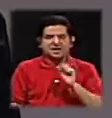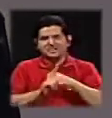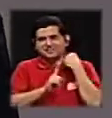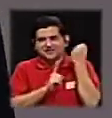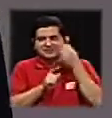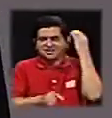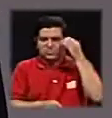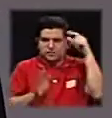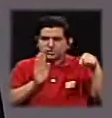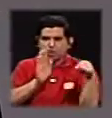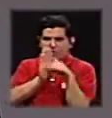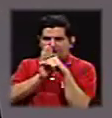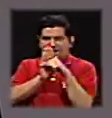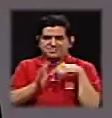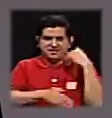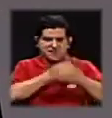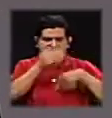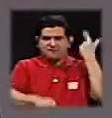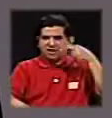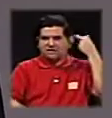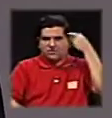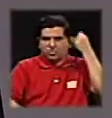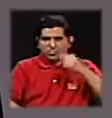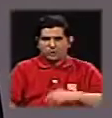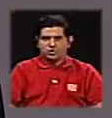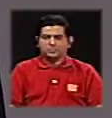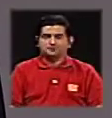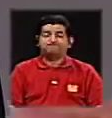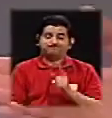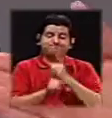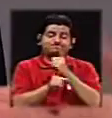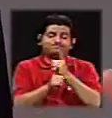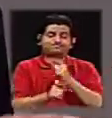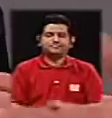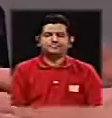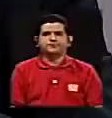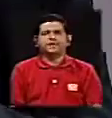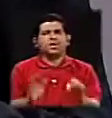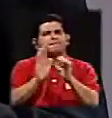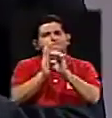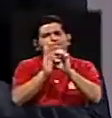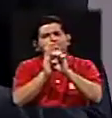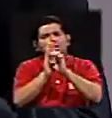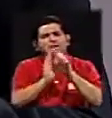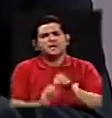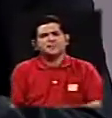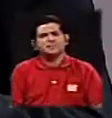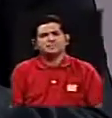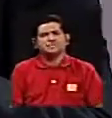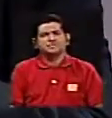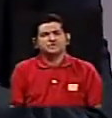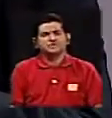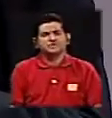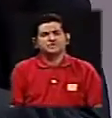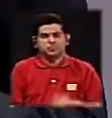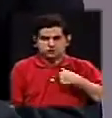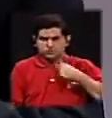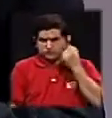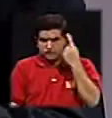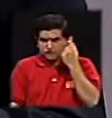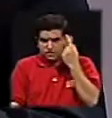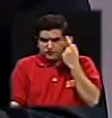esa opinión negativa sobre la gestión del gobierno. Así es. Okay, digamos, por ejemplo, tengo entendido